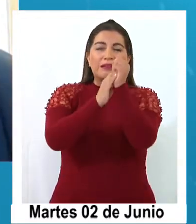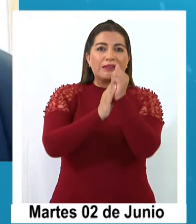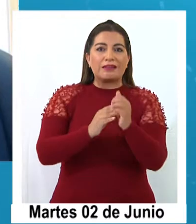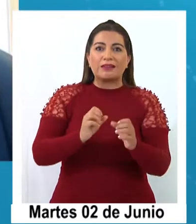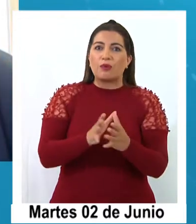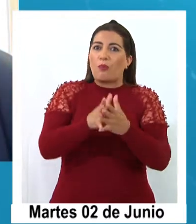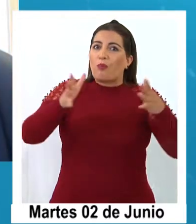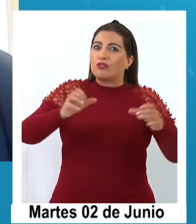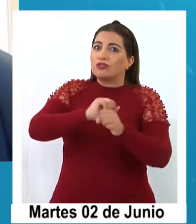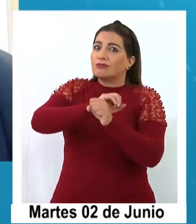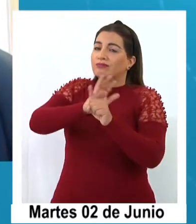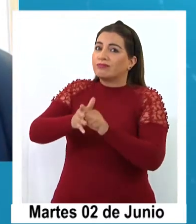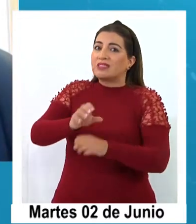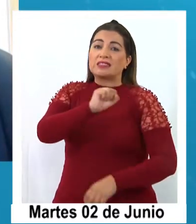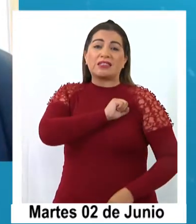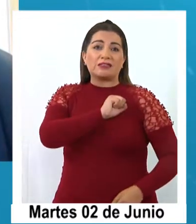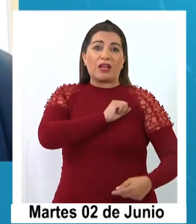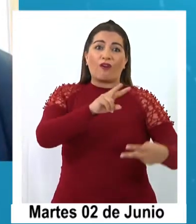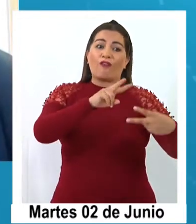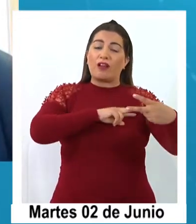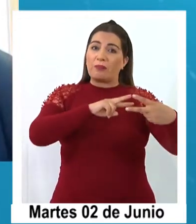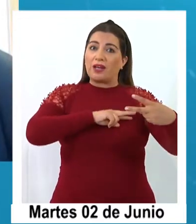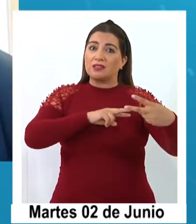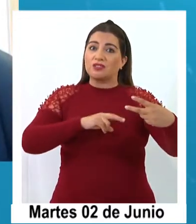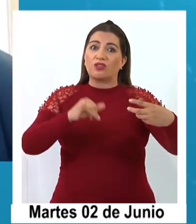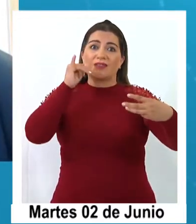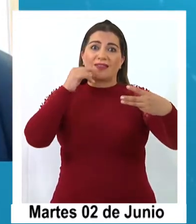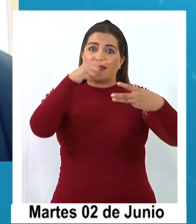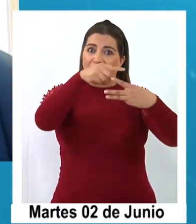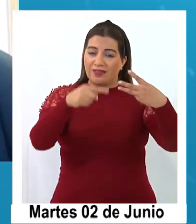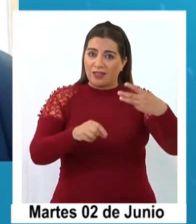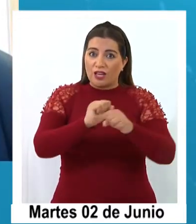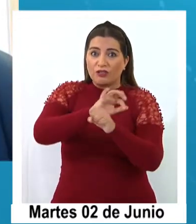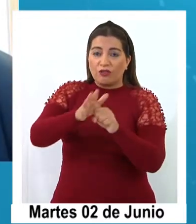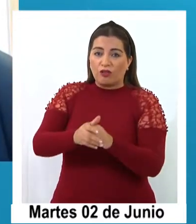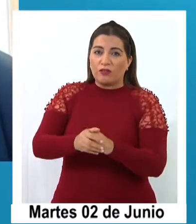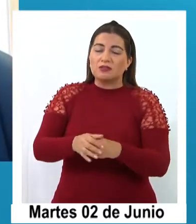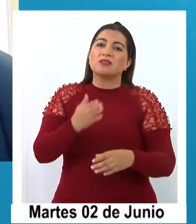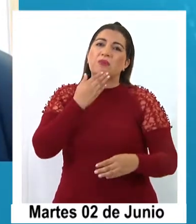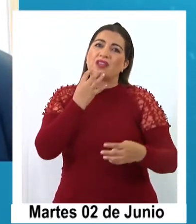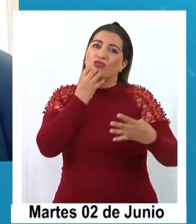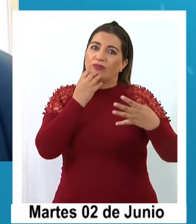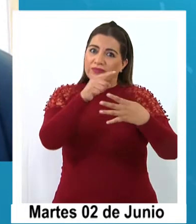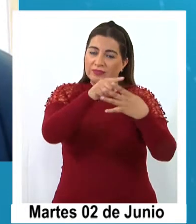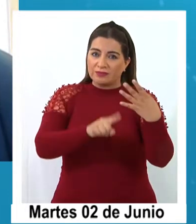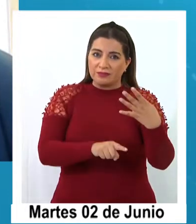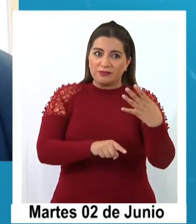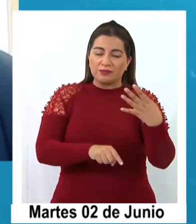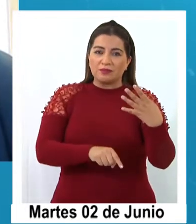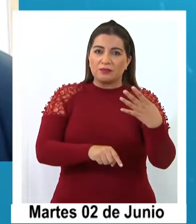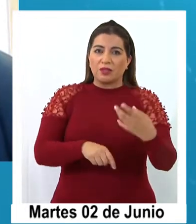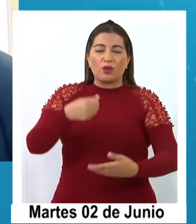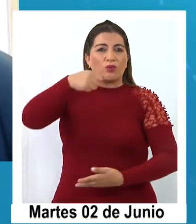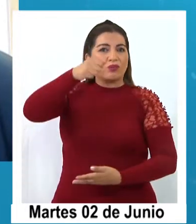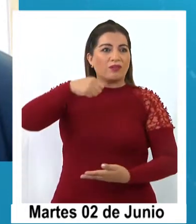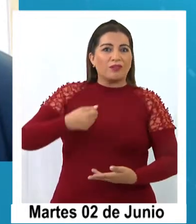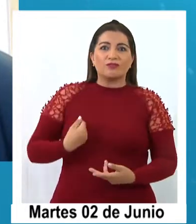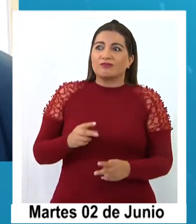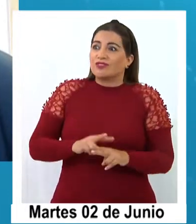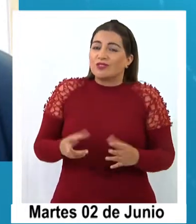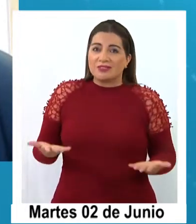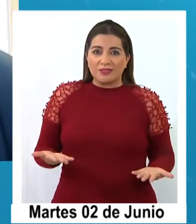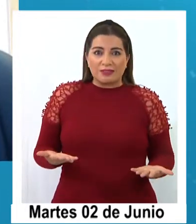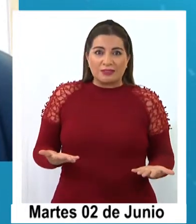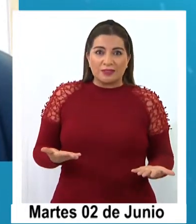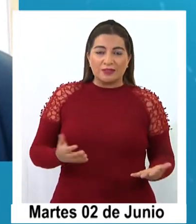niveles de esta Santiago, Valparaíso, y luego seguimos nosotros con Antofagasta, pero un análisis que no se hace y que